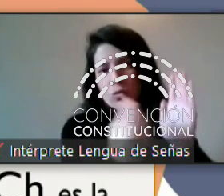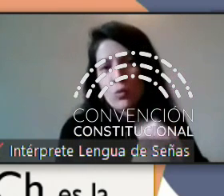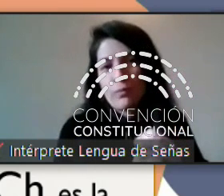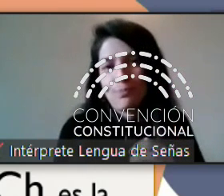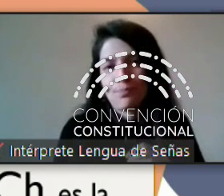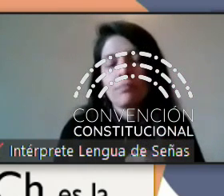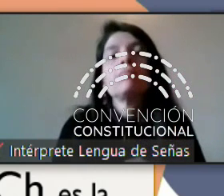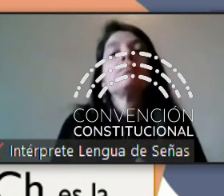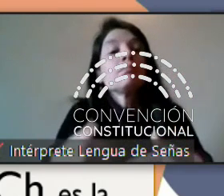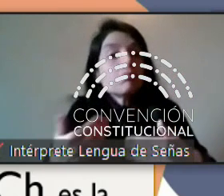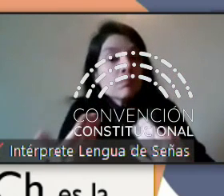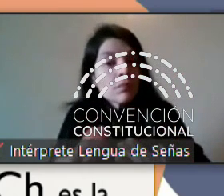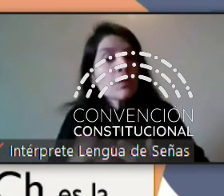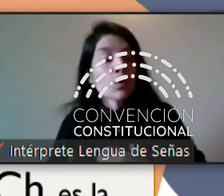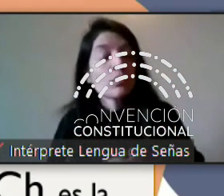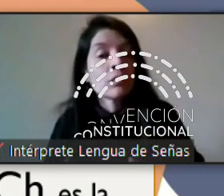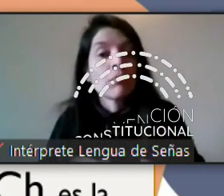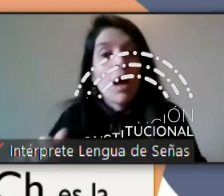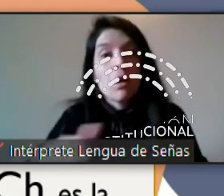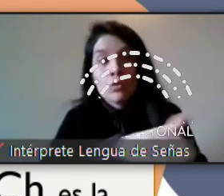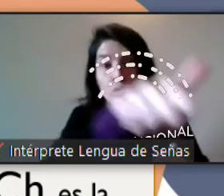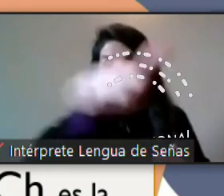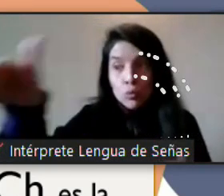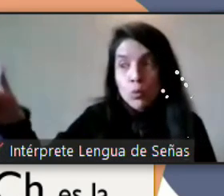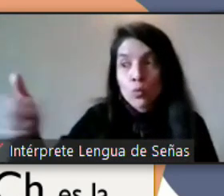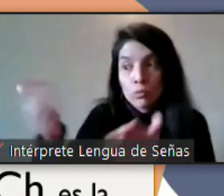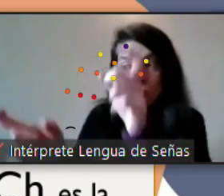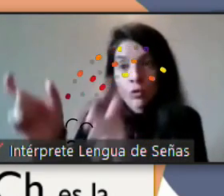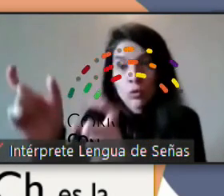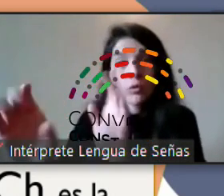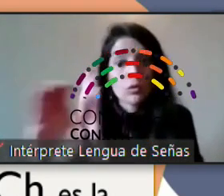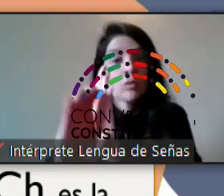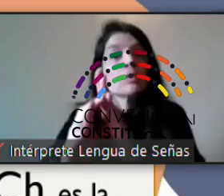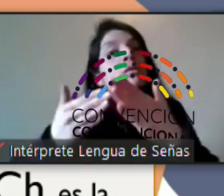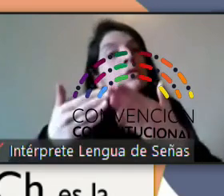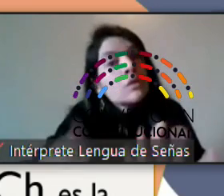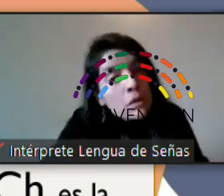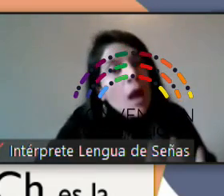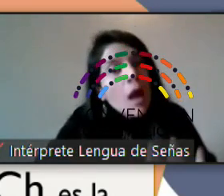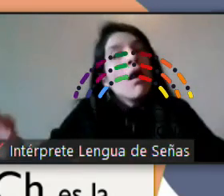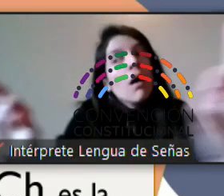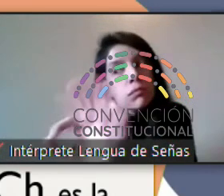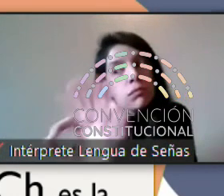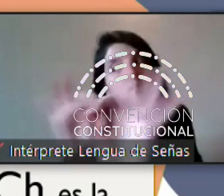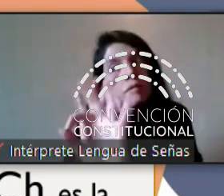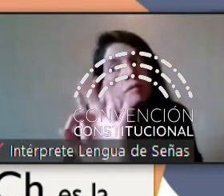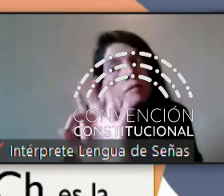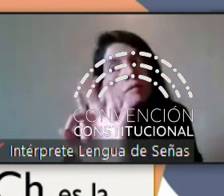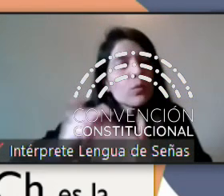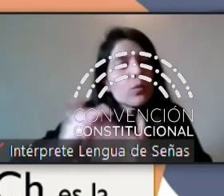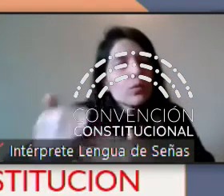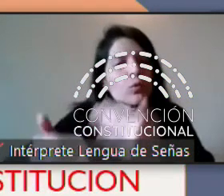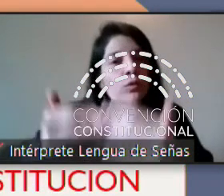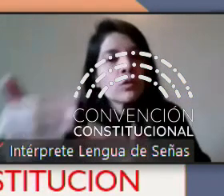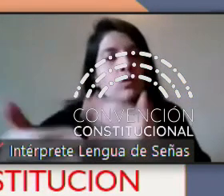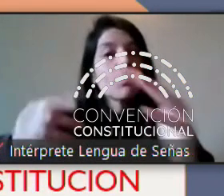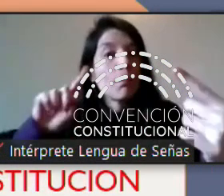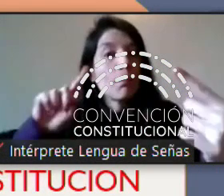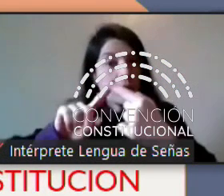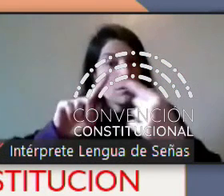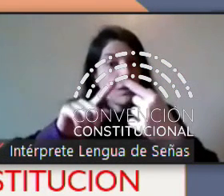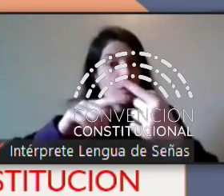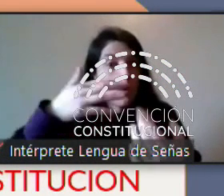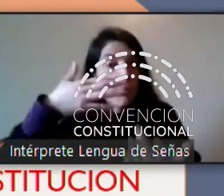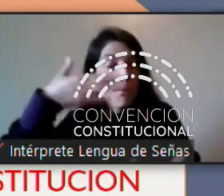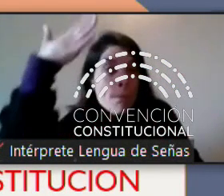Entonces, a todos los constituyentes les hemos insistido que para todo este proceso de participación popular